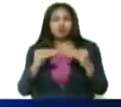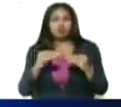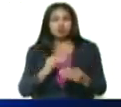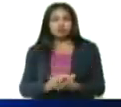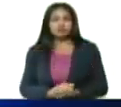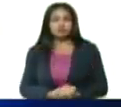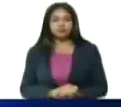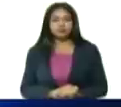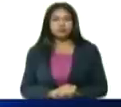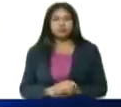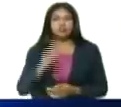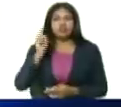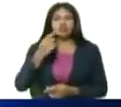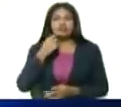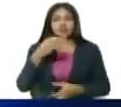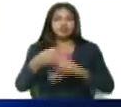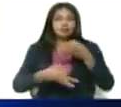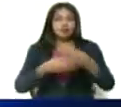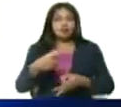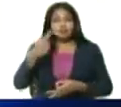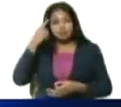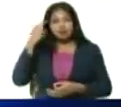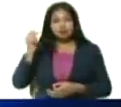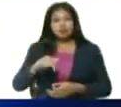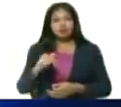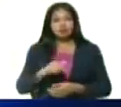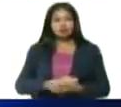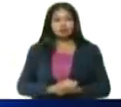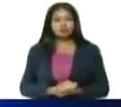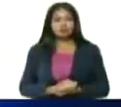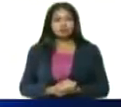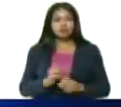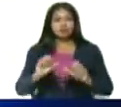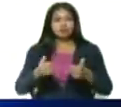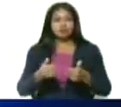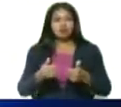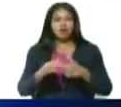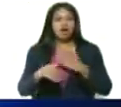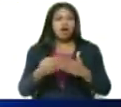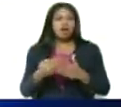jefe. Debo decirle que el día de hoy ingresaron hasta